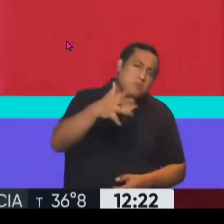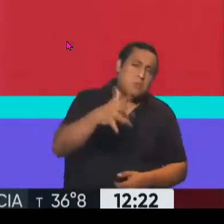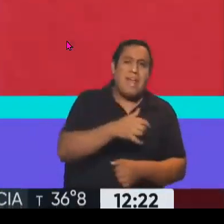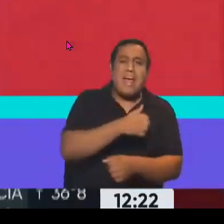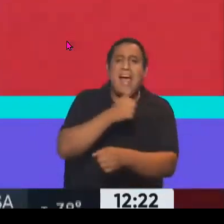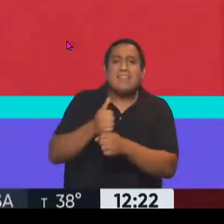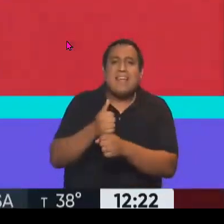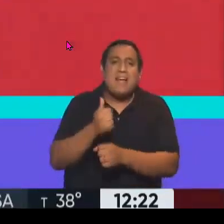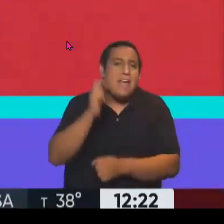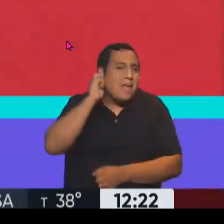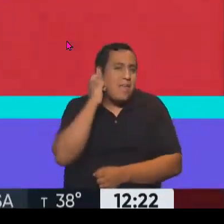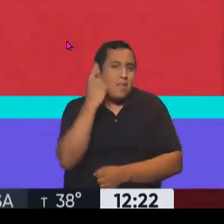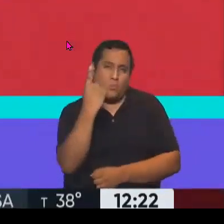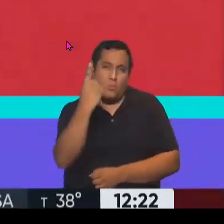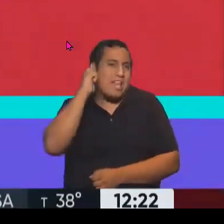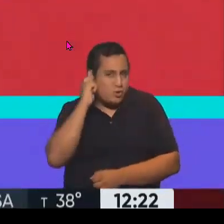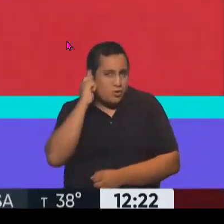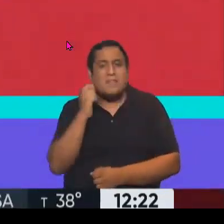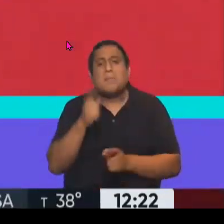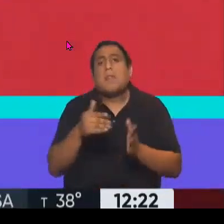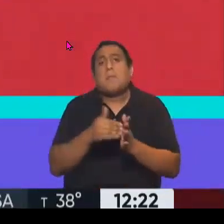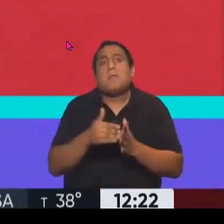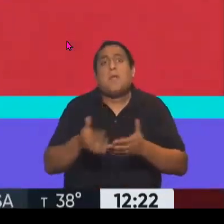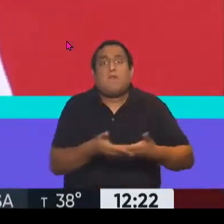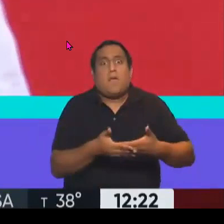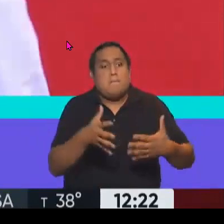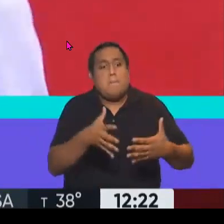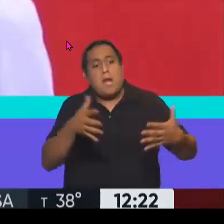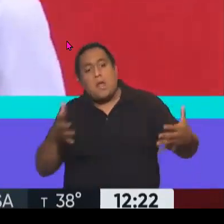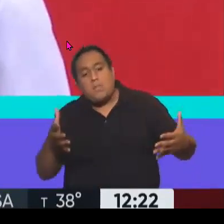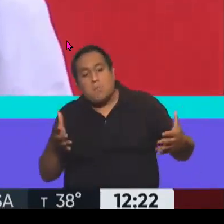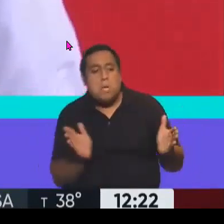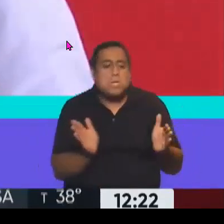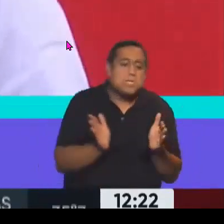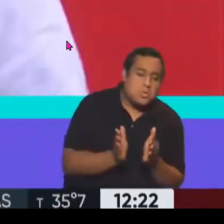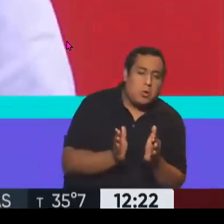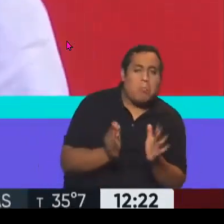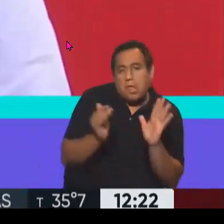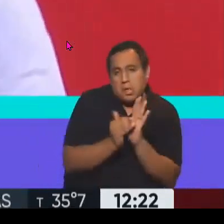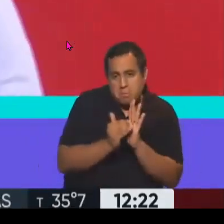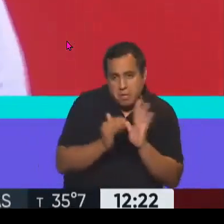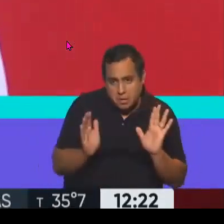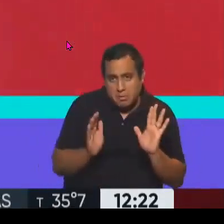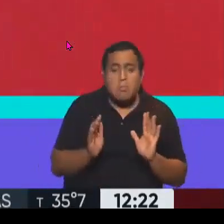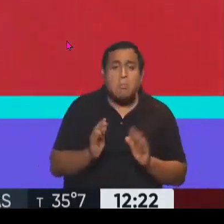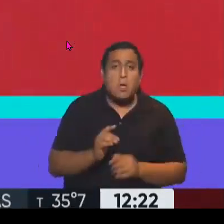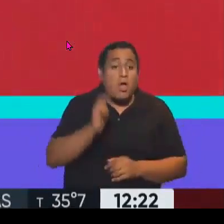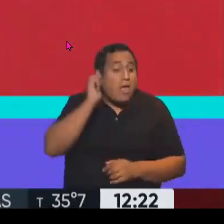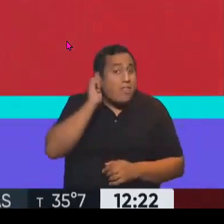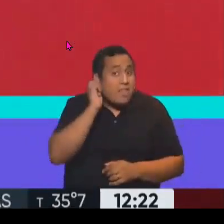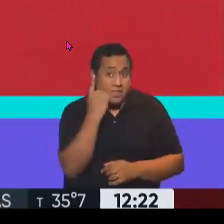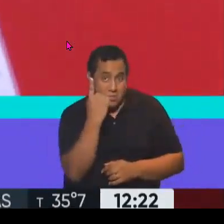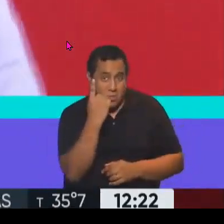año. Más o menos por contextura. También pueden haber bebés más grandotes, más chiquitos, pero se estima que hasta el año